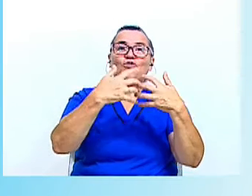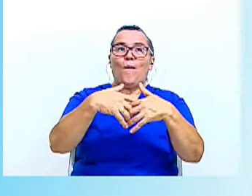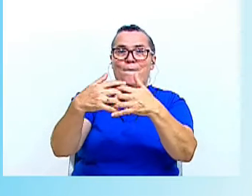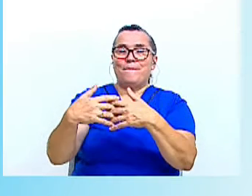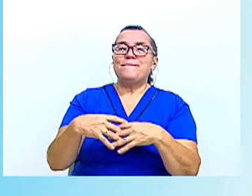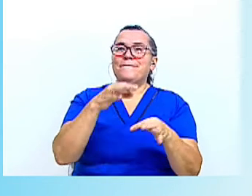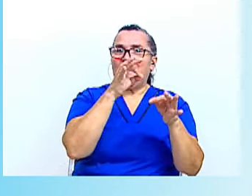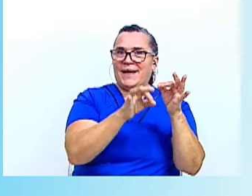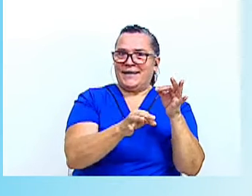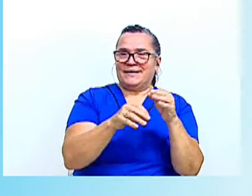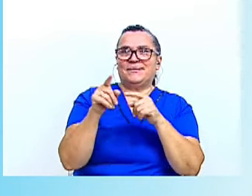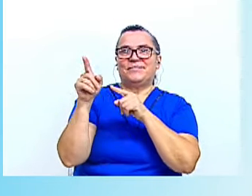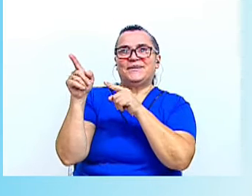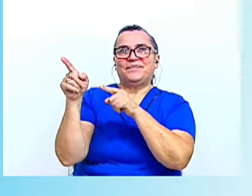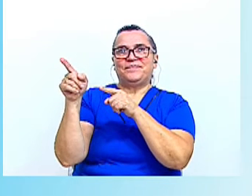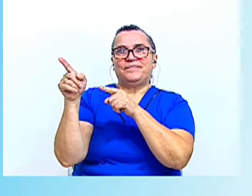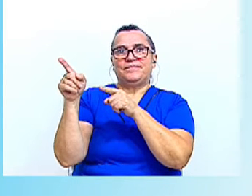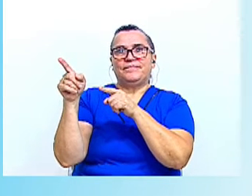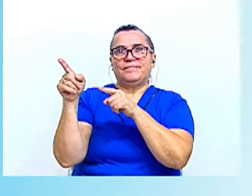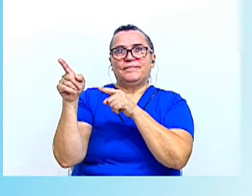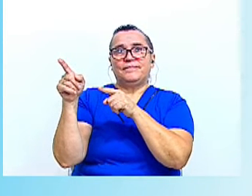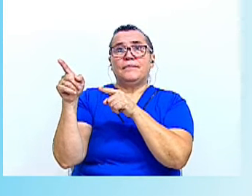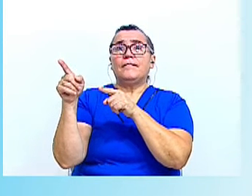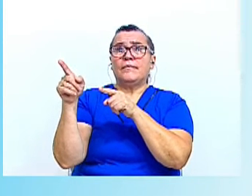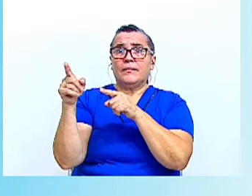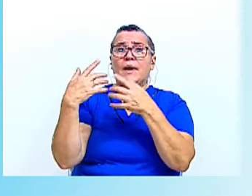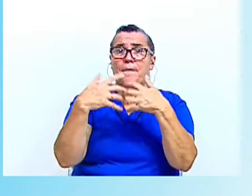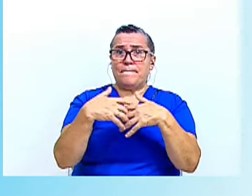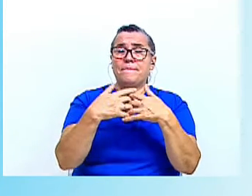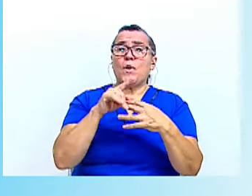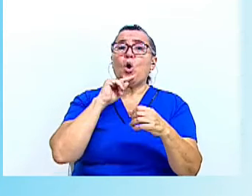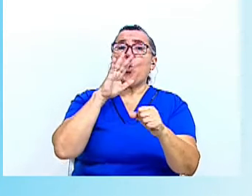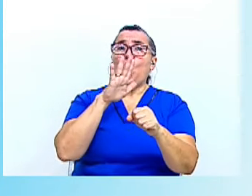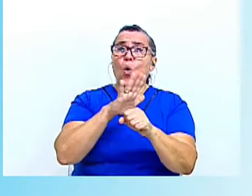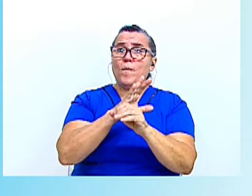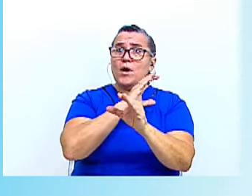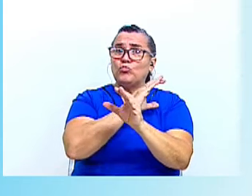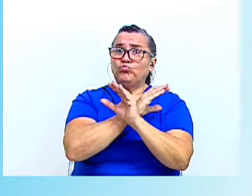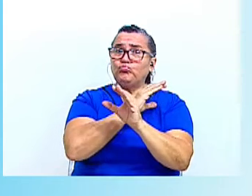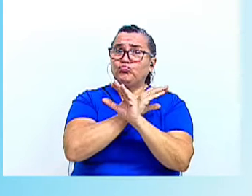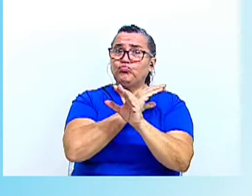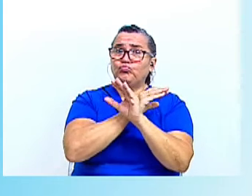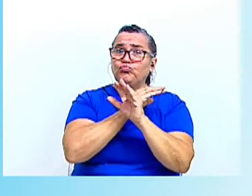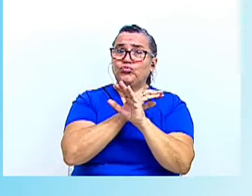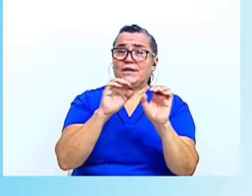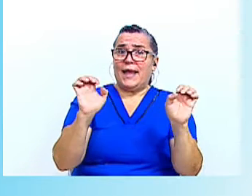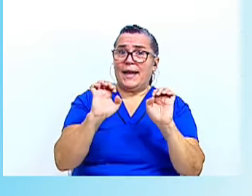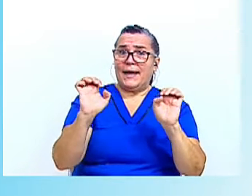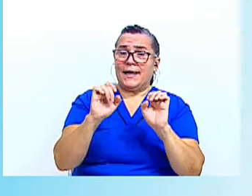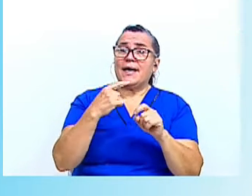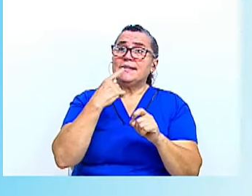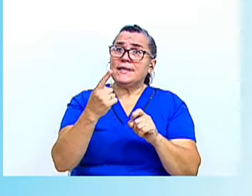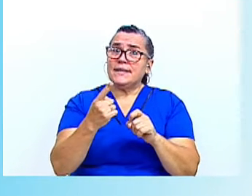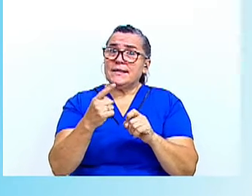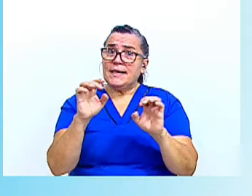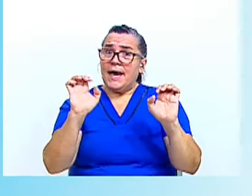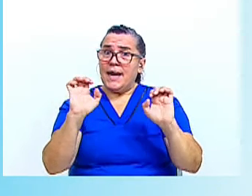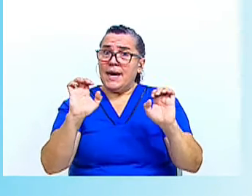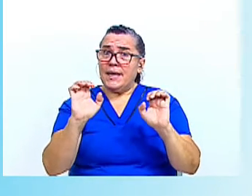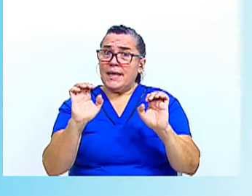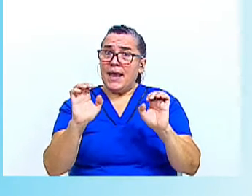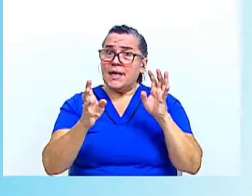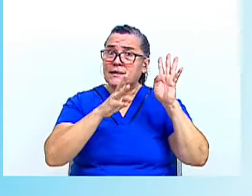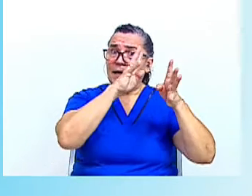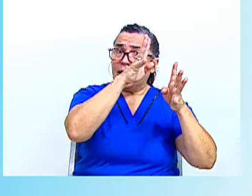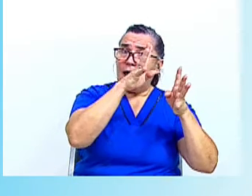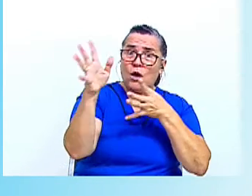simples. Las máquinas cumplen con la ley de conservación de la energía. Y se dice que la energía no se crea ni se